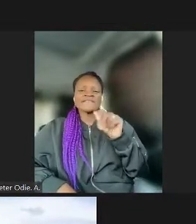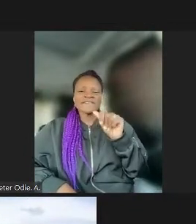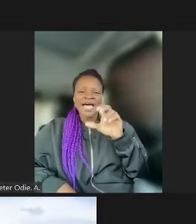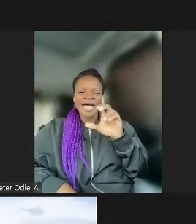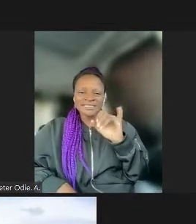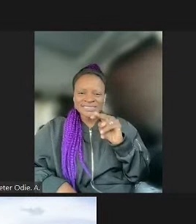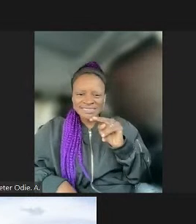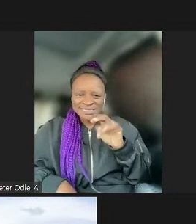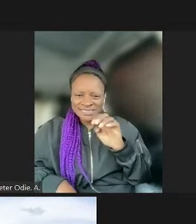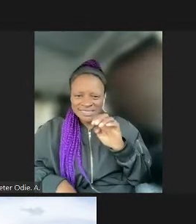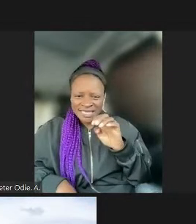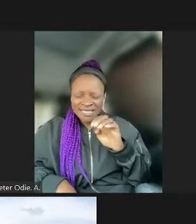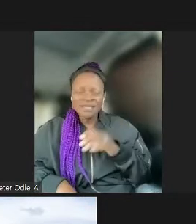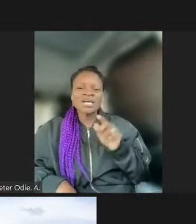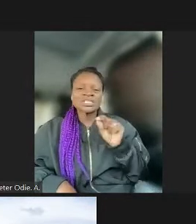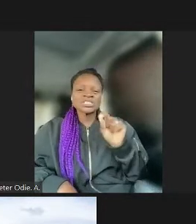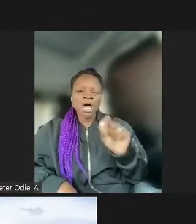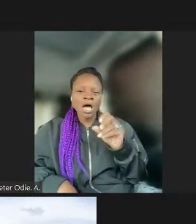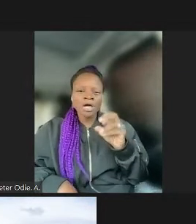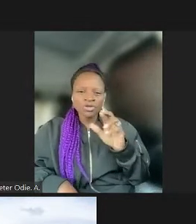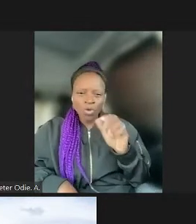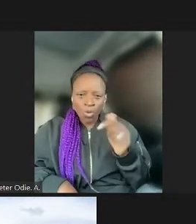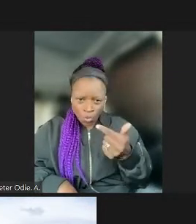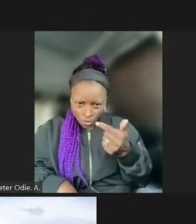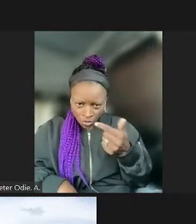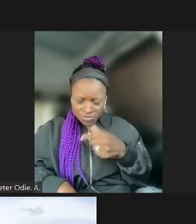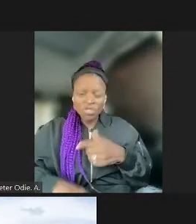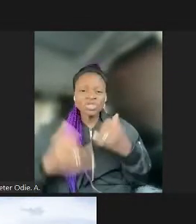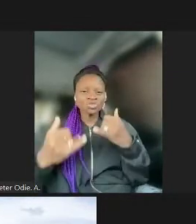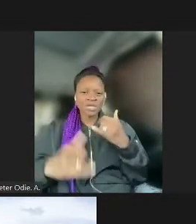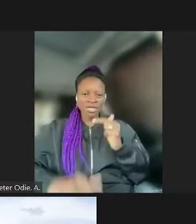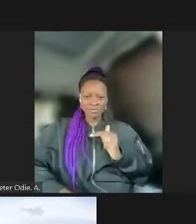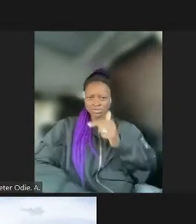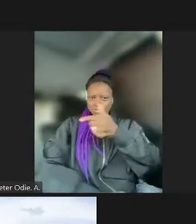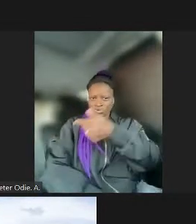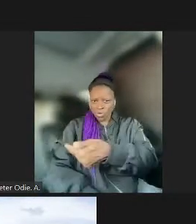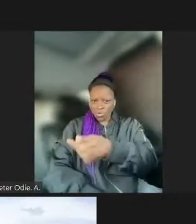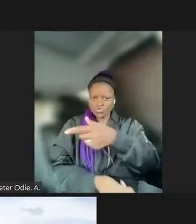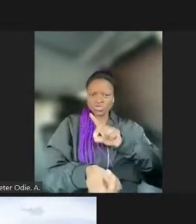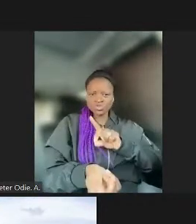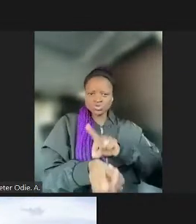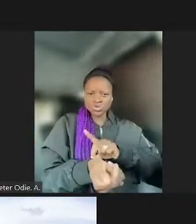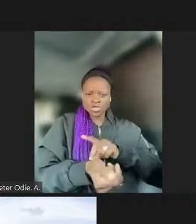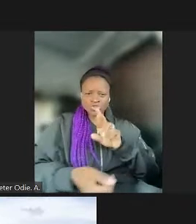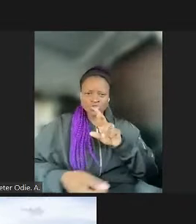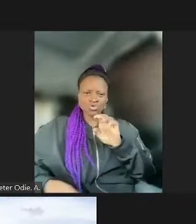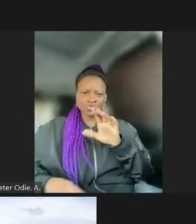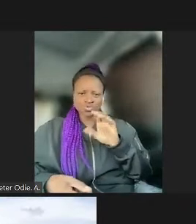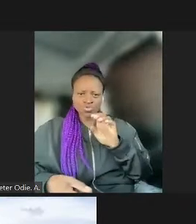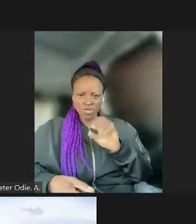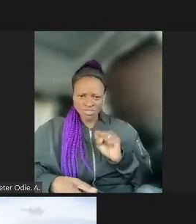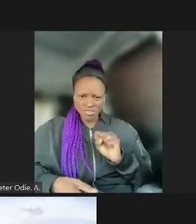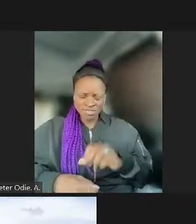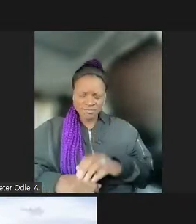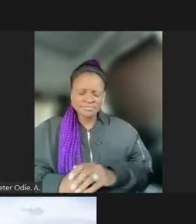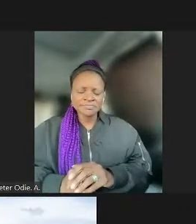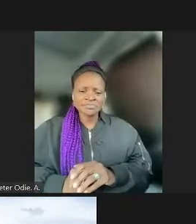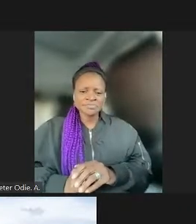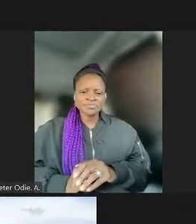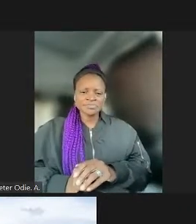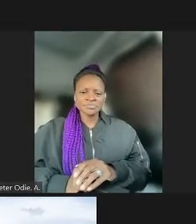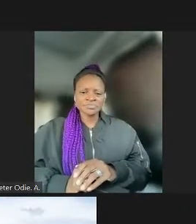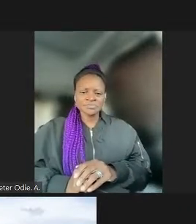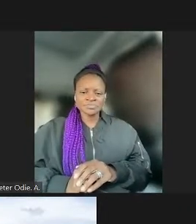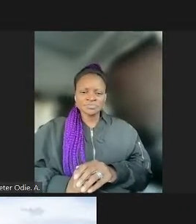Estoy dispuesta para contestar sus preguntas, pero vamos a dejarle al Dr. Mes que va a contestar preguntas acerca de